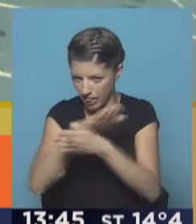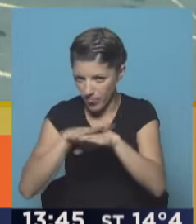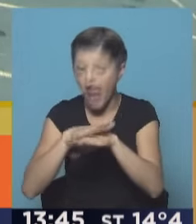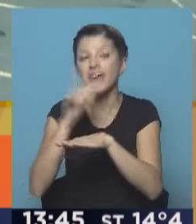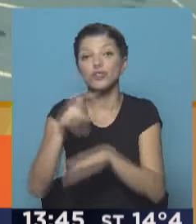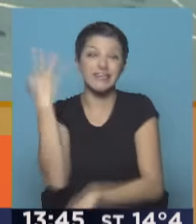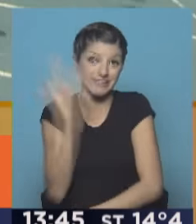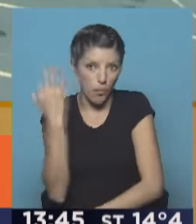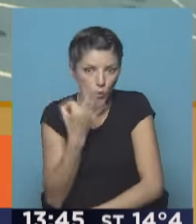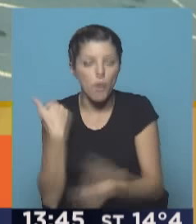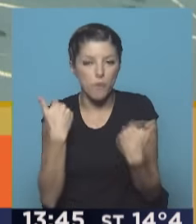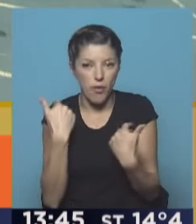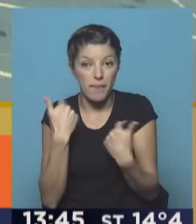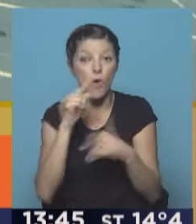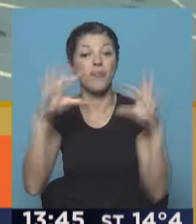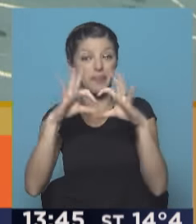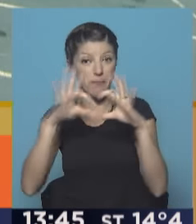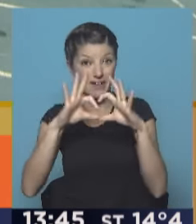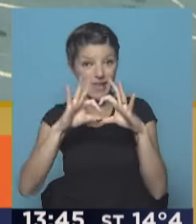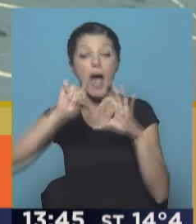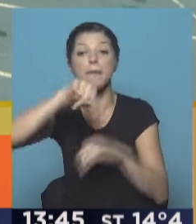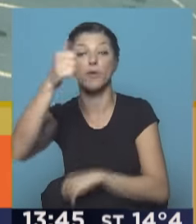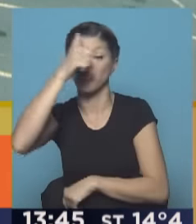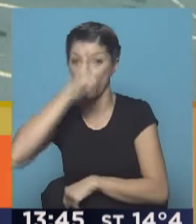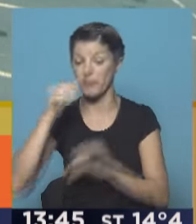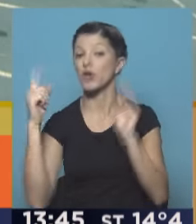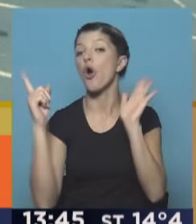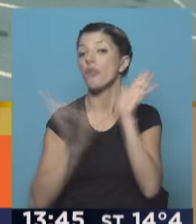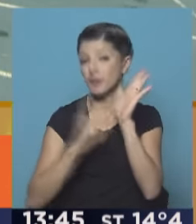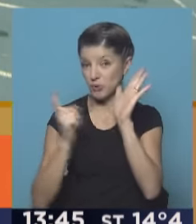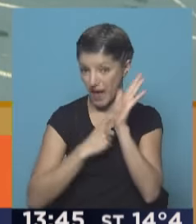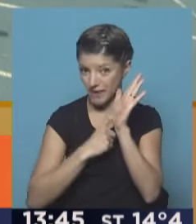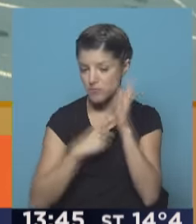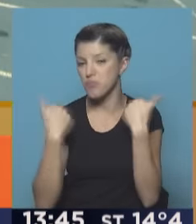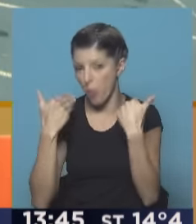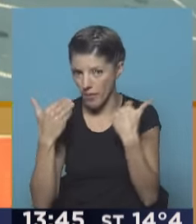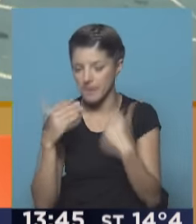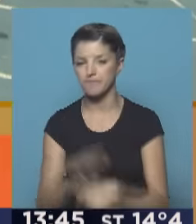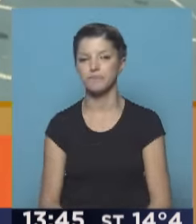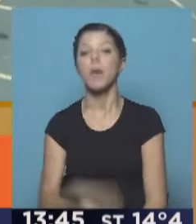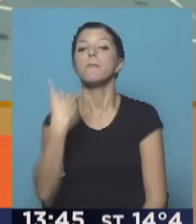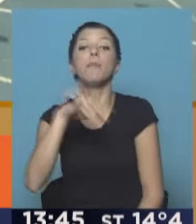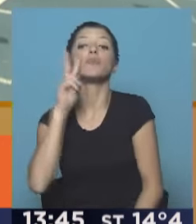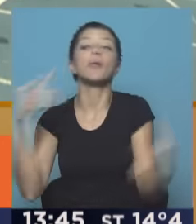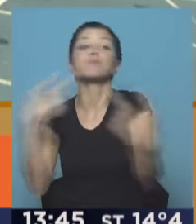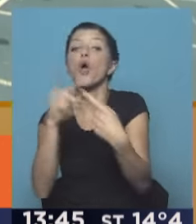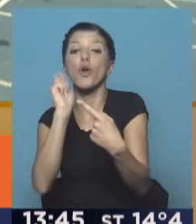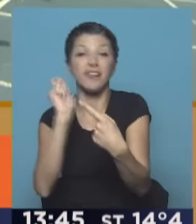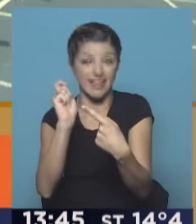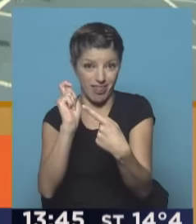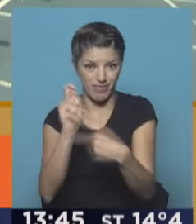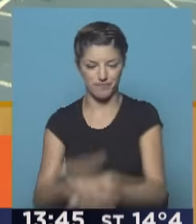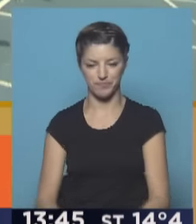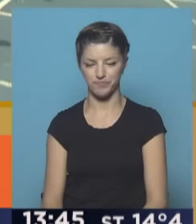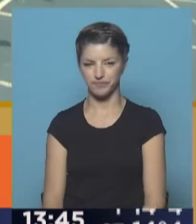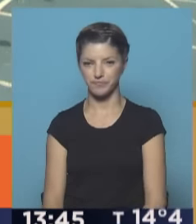disfrutar seguramente de Di María el próximo domingo en la final. Veremos contra qué rival lo vamos a conocer esta noche. Bueno,